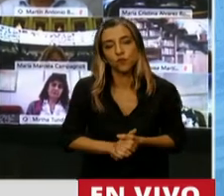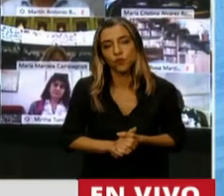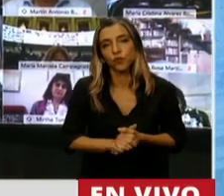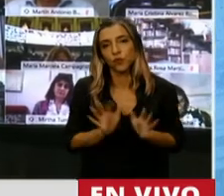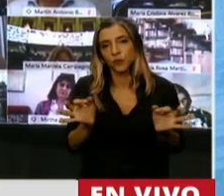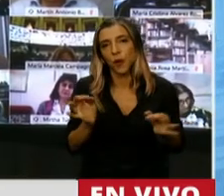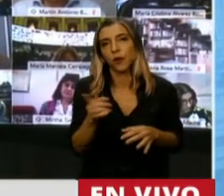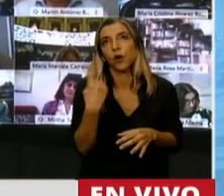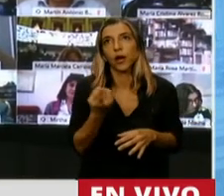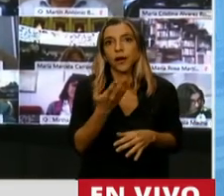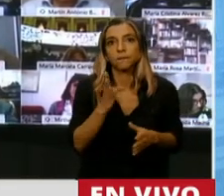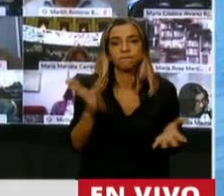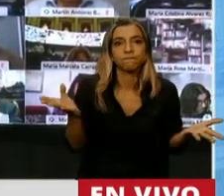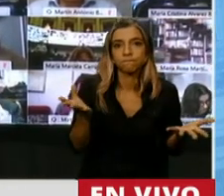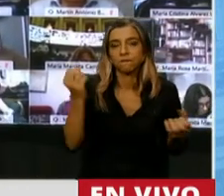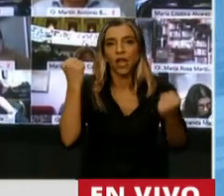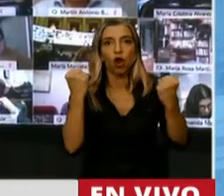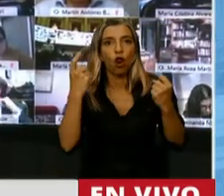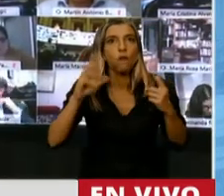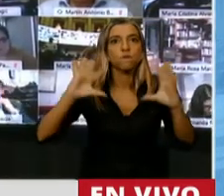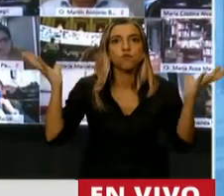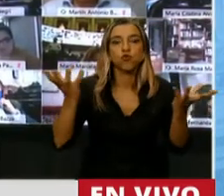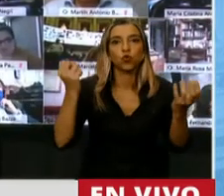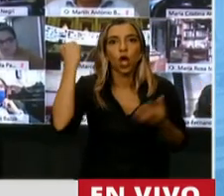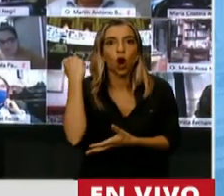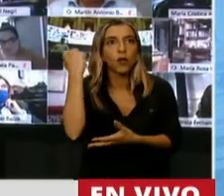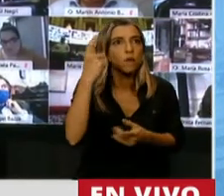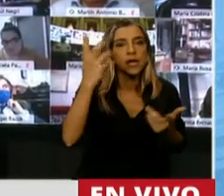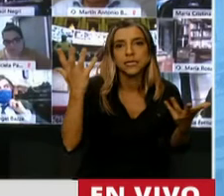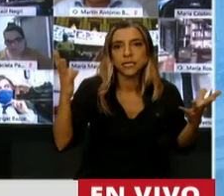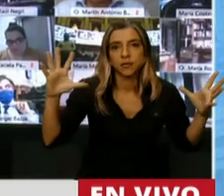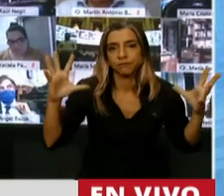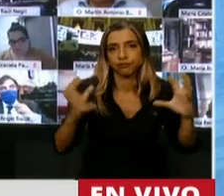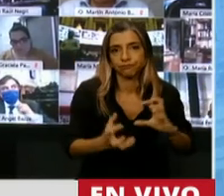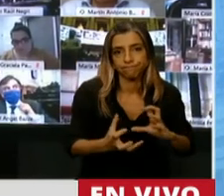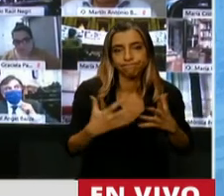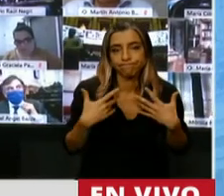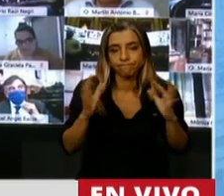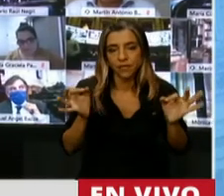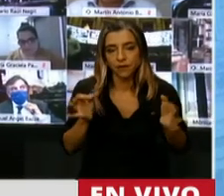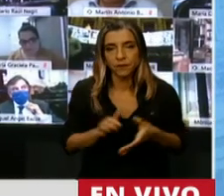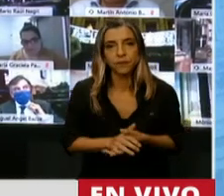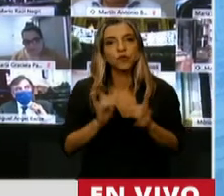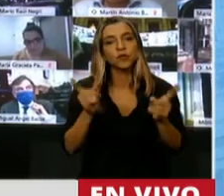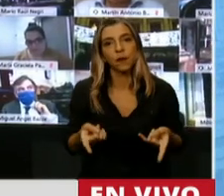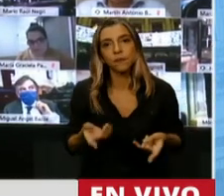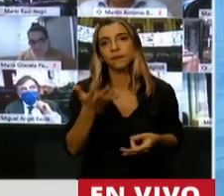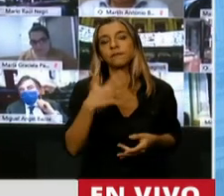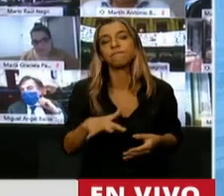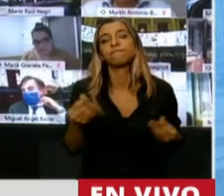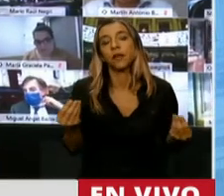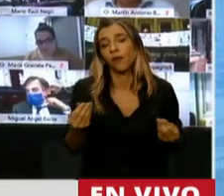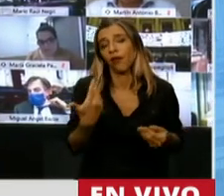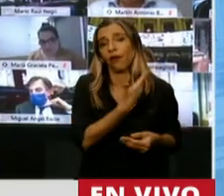a las economías de todo el mundo y además sumarle el derrumbe y el fracaso del gobierno